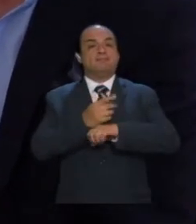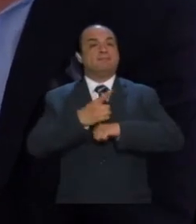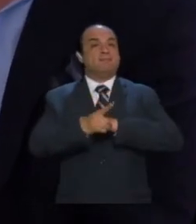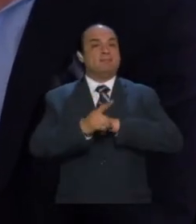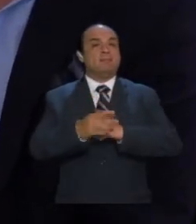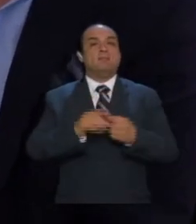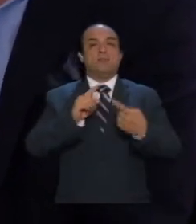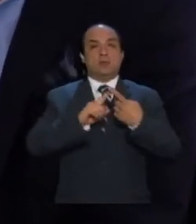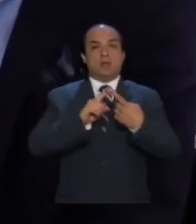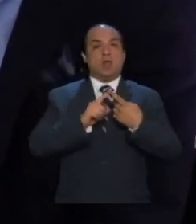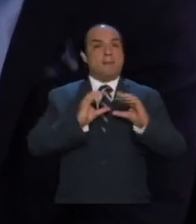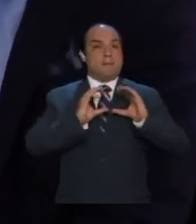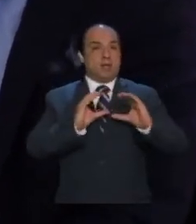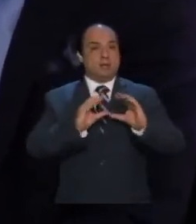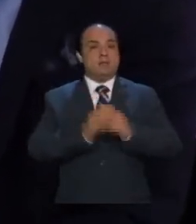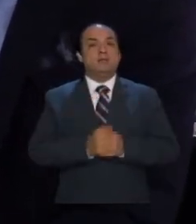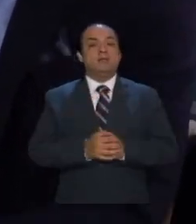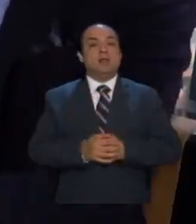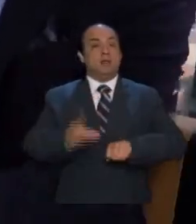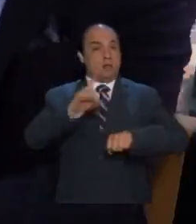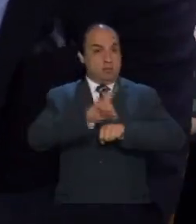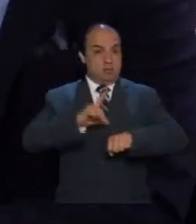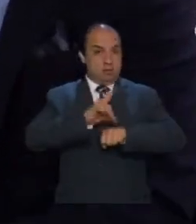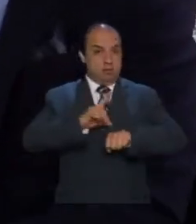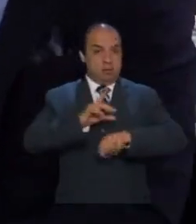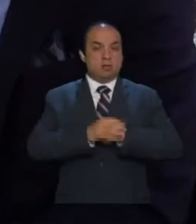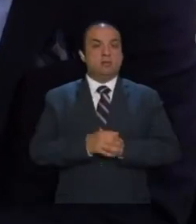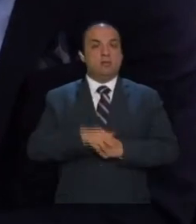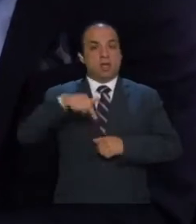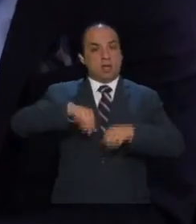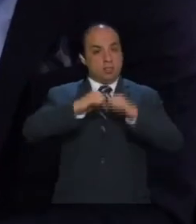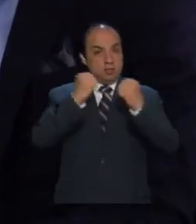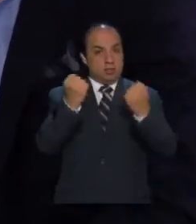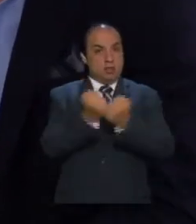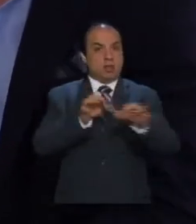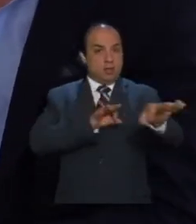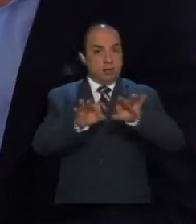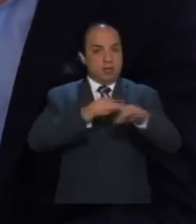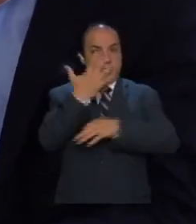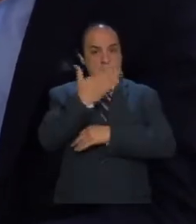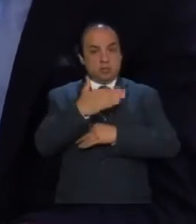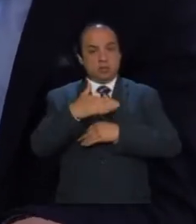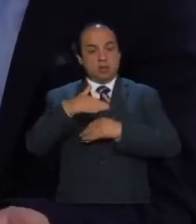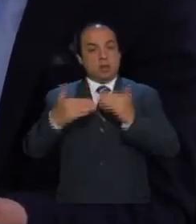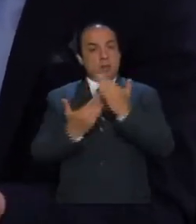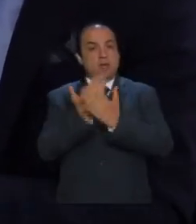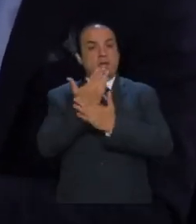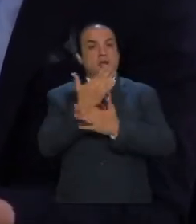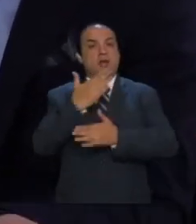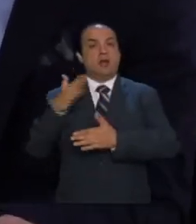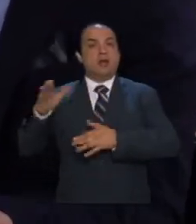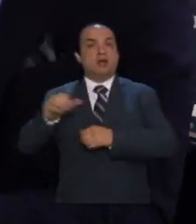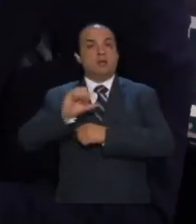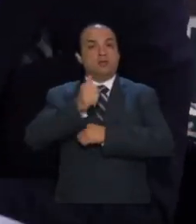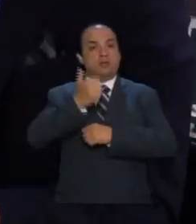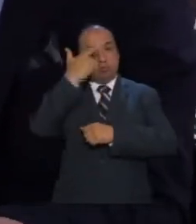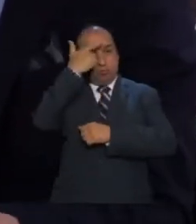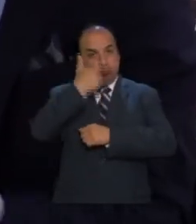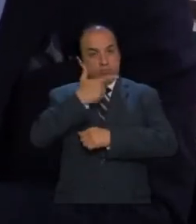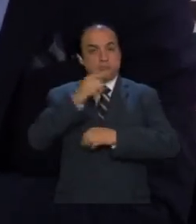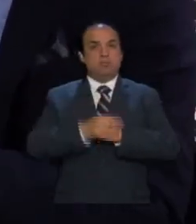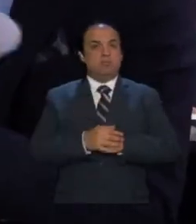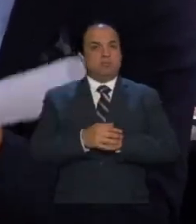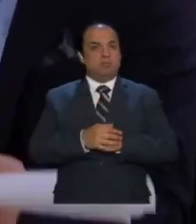preventivo. Diariamente tenemos en este sistema que va a operar de 5 de la mañana hasta las 11 de la noche,